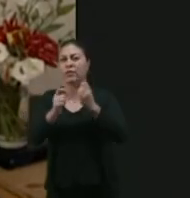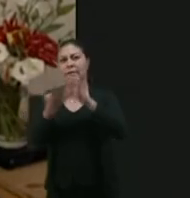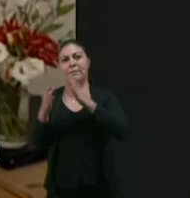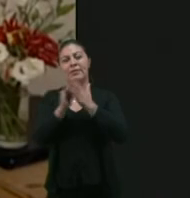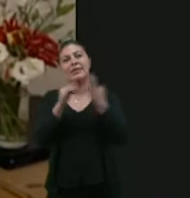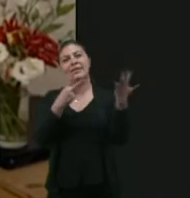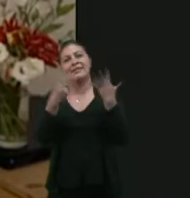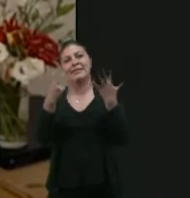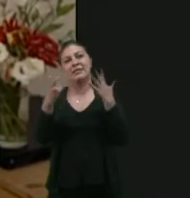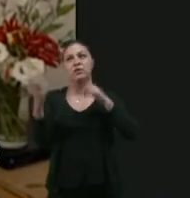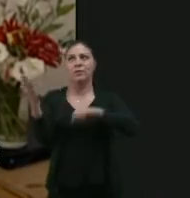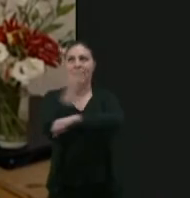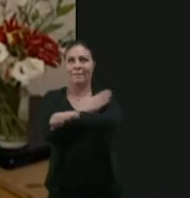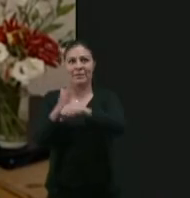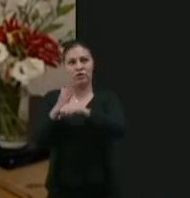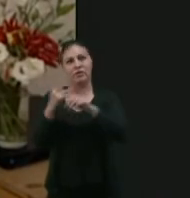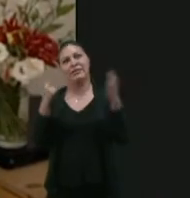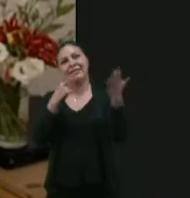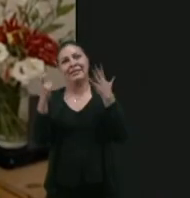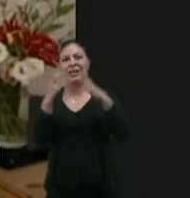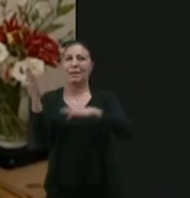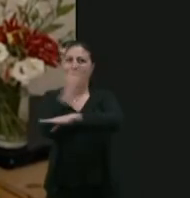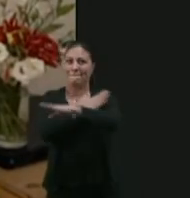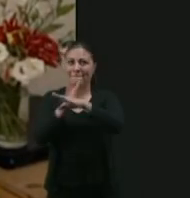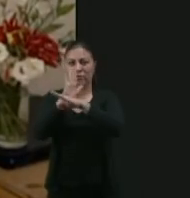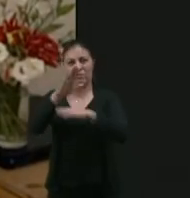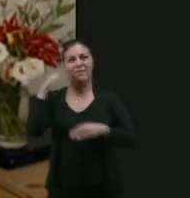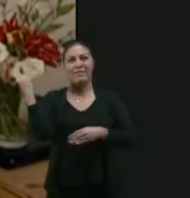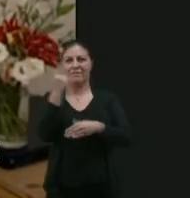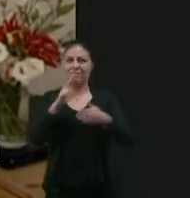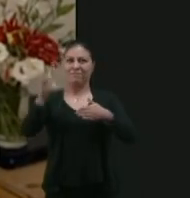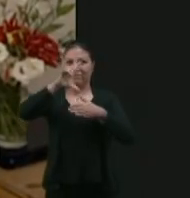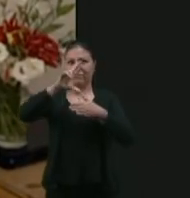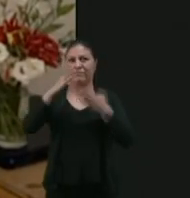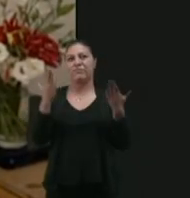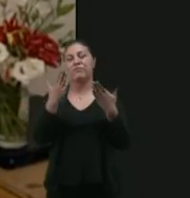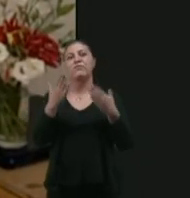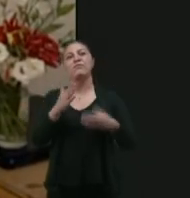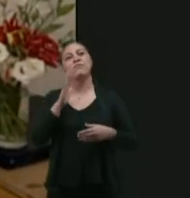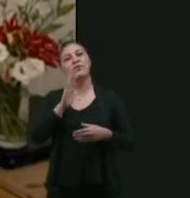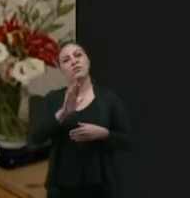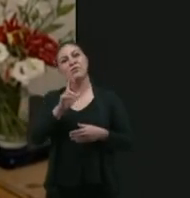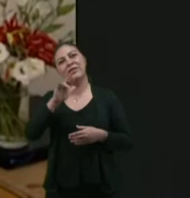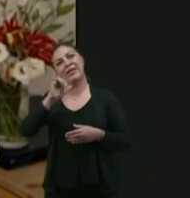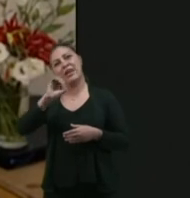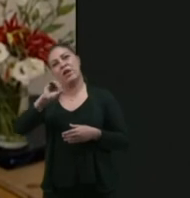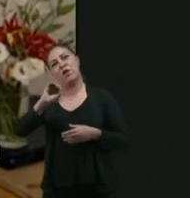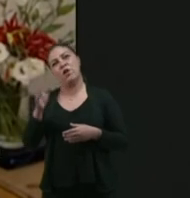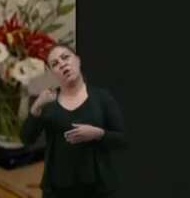millones de personas en América Latina. Entonces, del sur de Río Grande, 700 millones de personas,